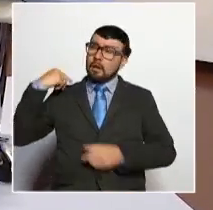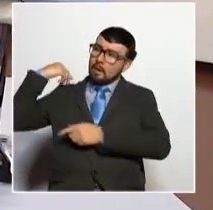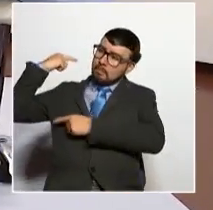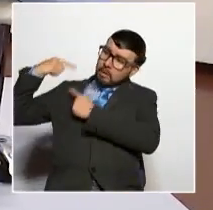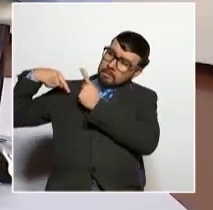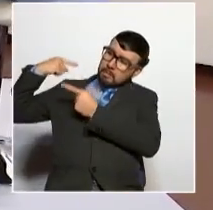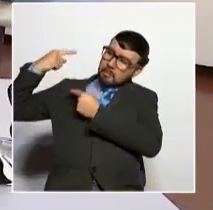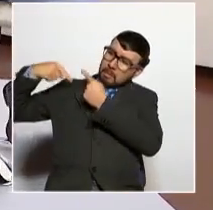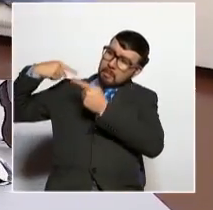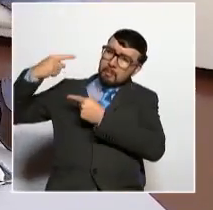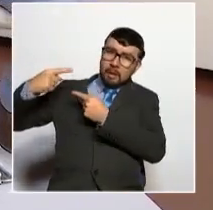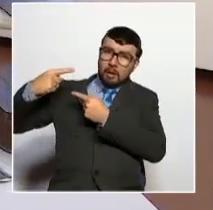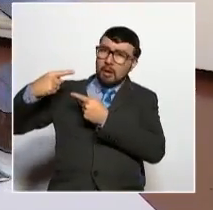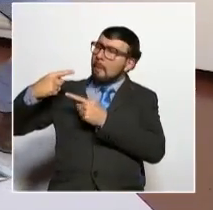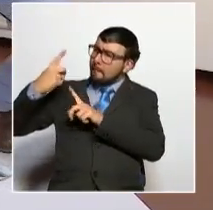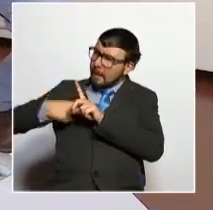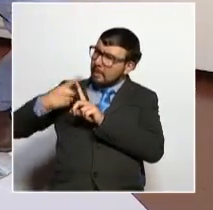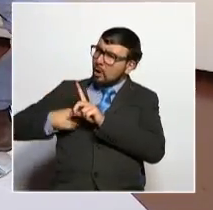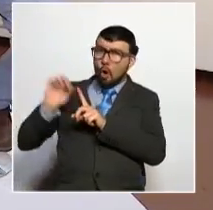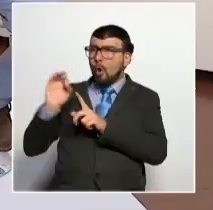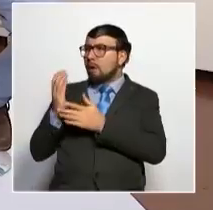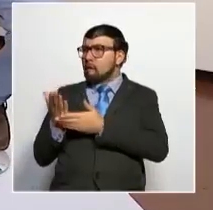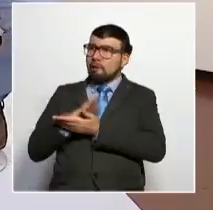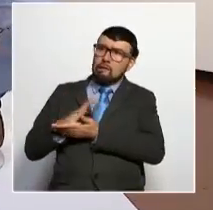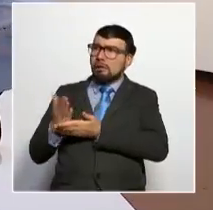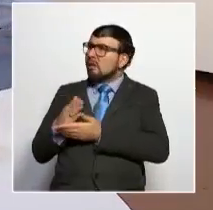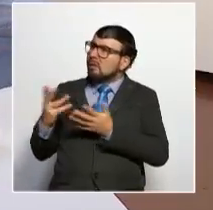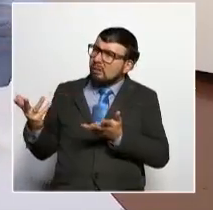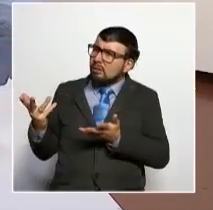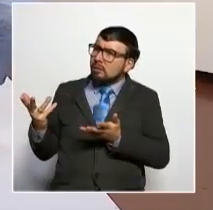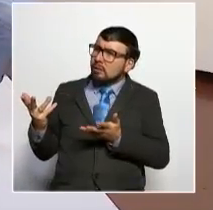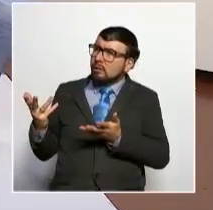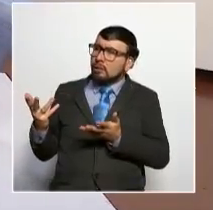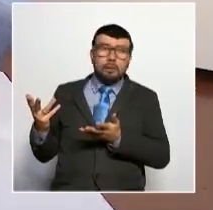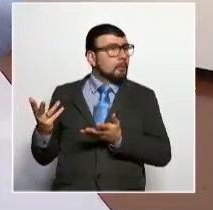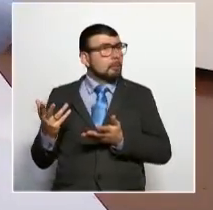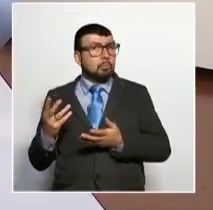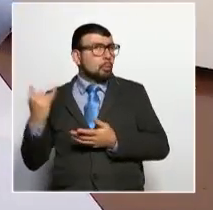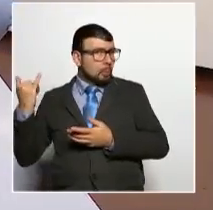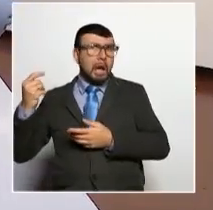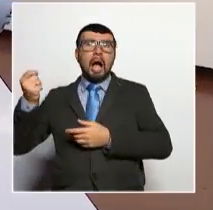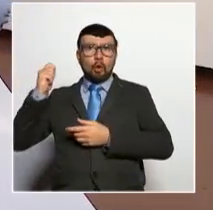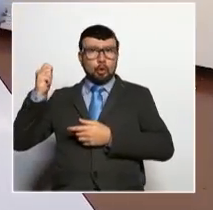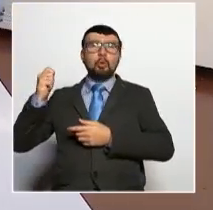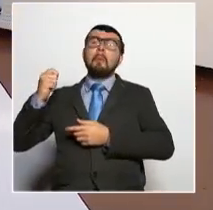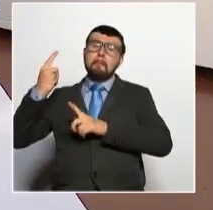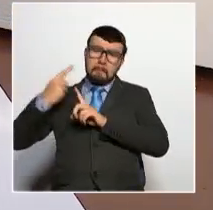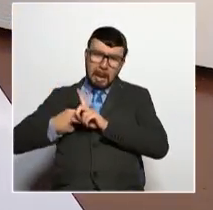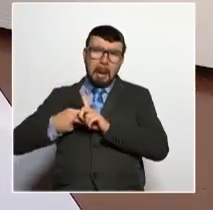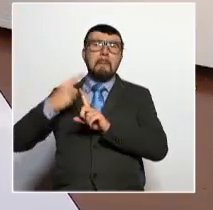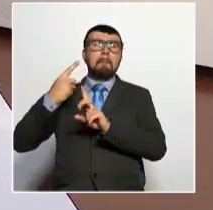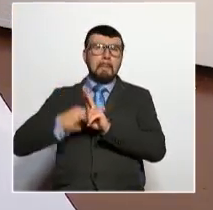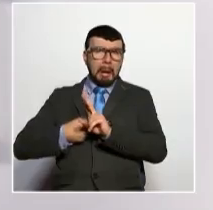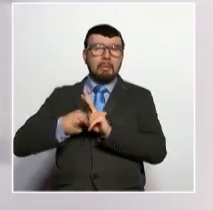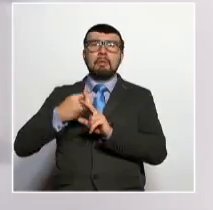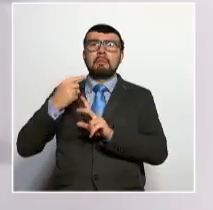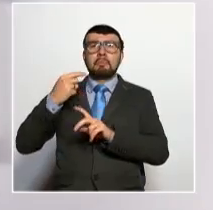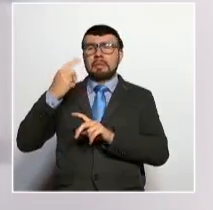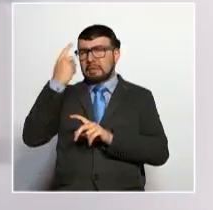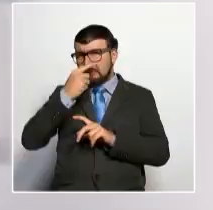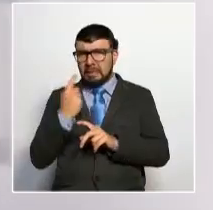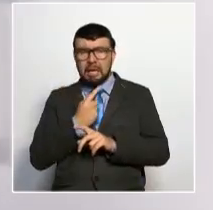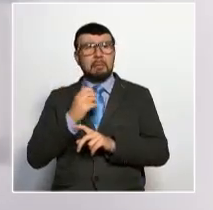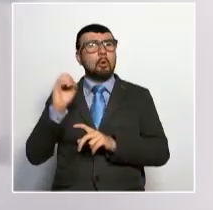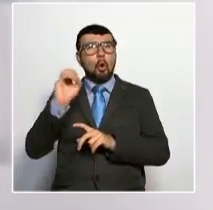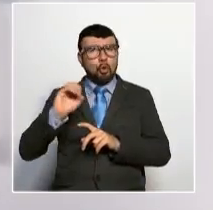a febrero estaban cada mes o también eran irregulares? No, ha sido cada mes, inclusive el segundo mes fue como